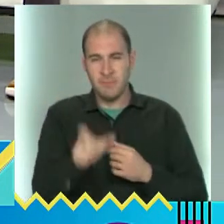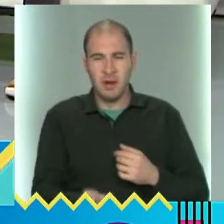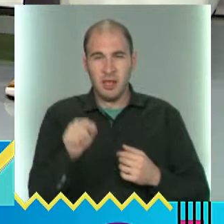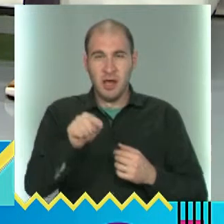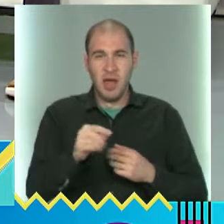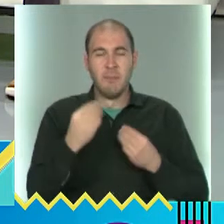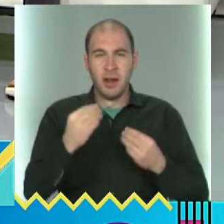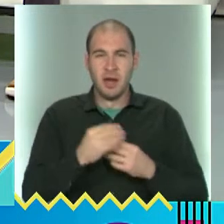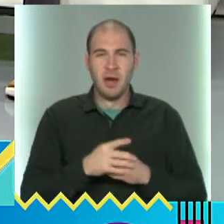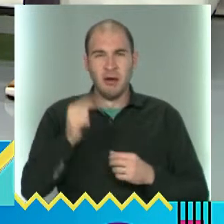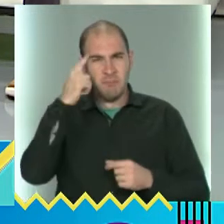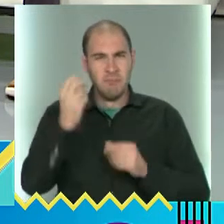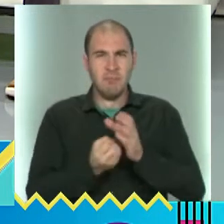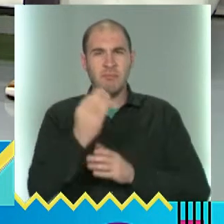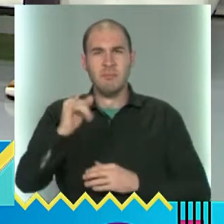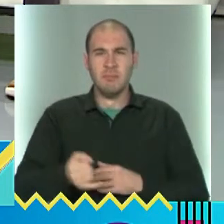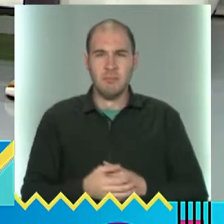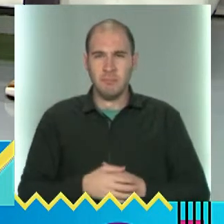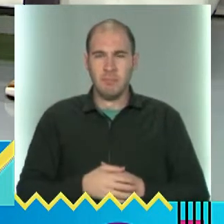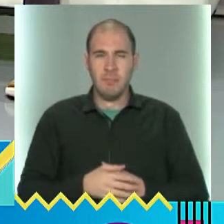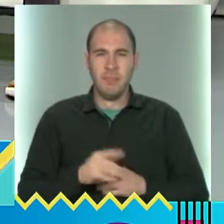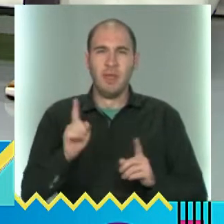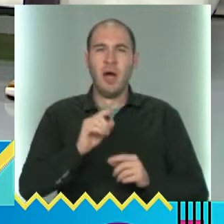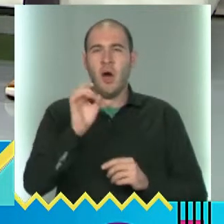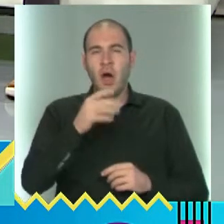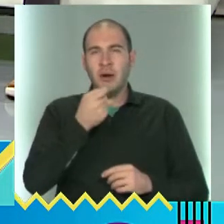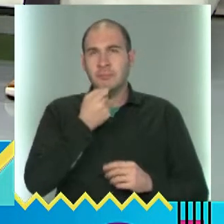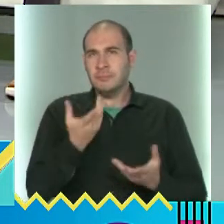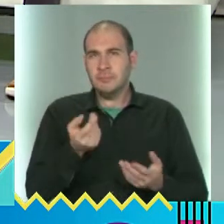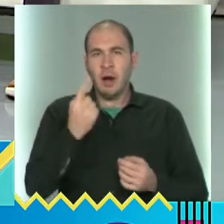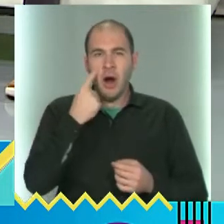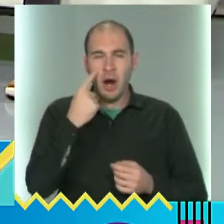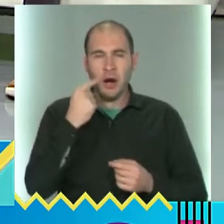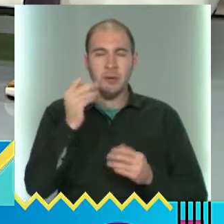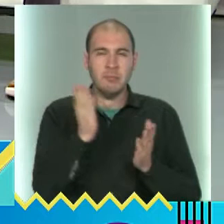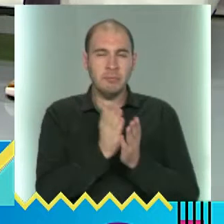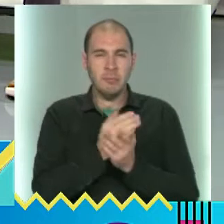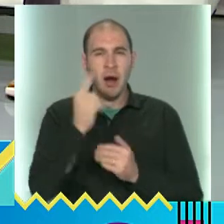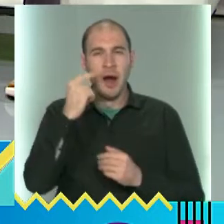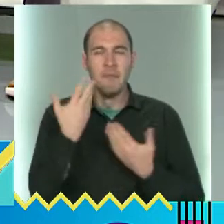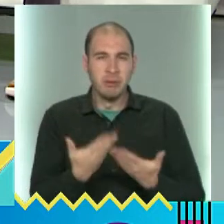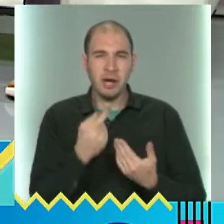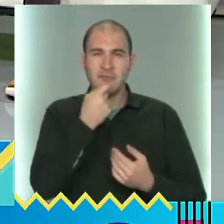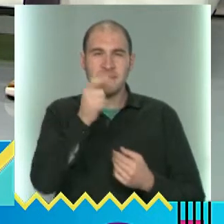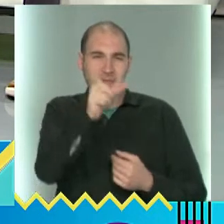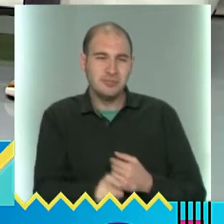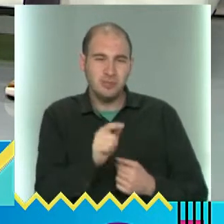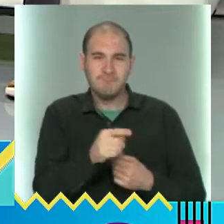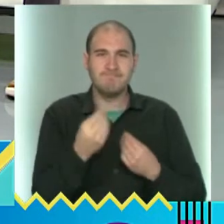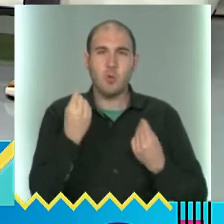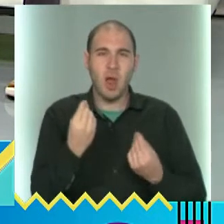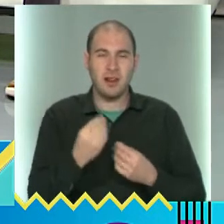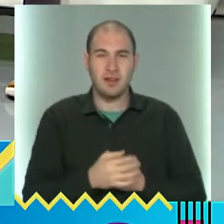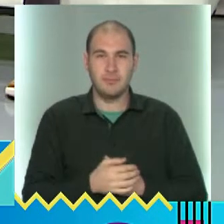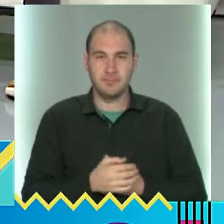persona para poder ser inventor. No hablo solamente de conocimiento académico, de capacidades como ser humano. ¿Cuáles son las que